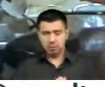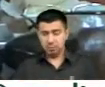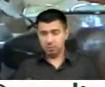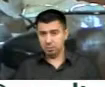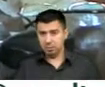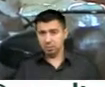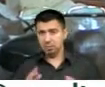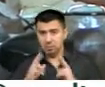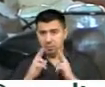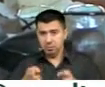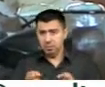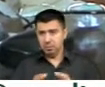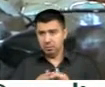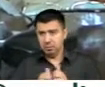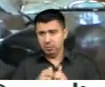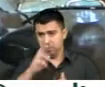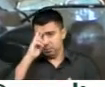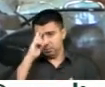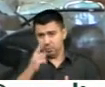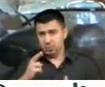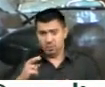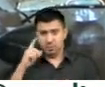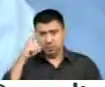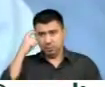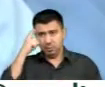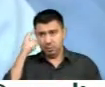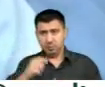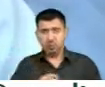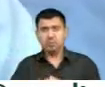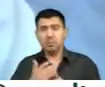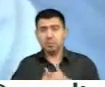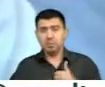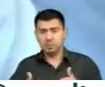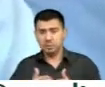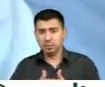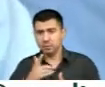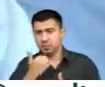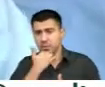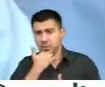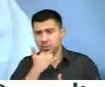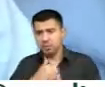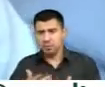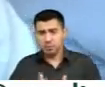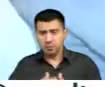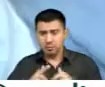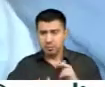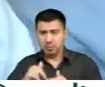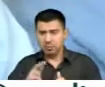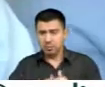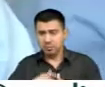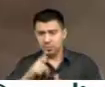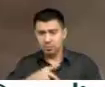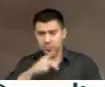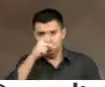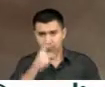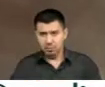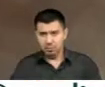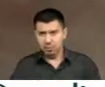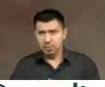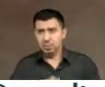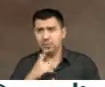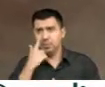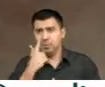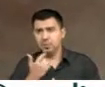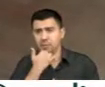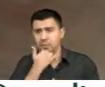pronunciamiento con todo respeto al gobierno nacional, pero que también estructuremos proyectos de fondo para poder todo